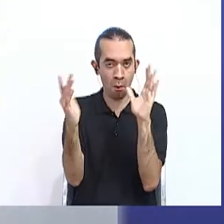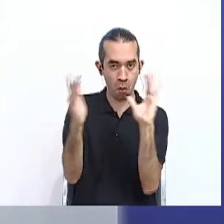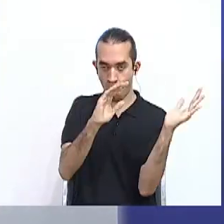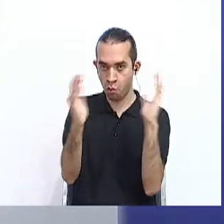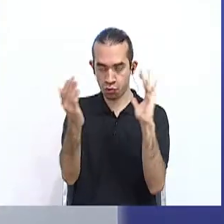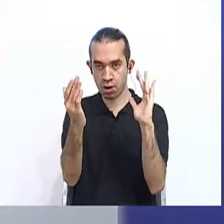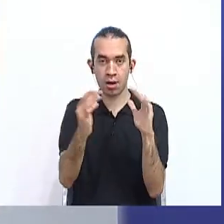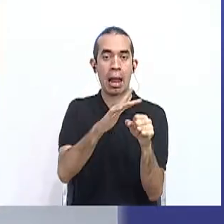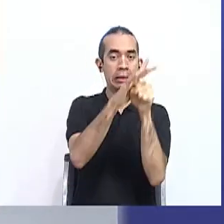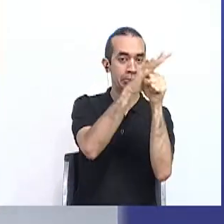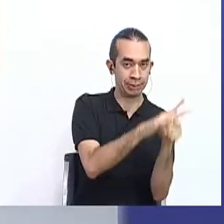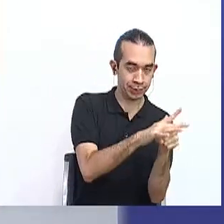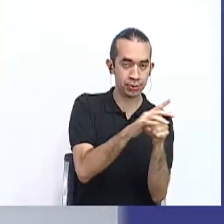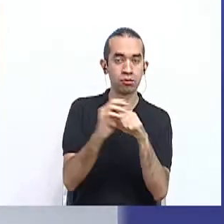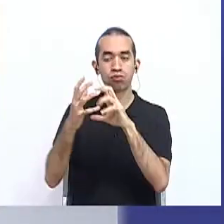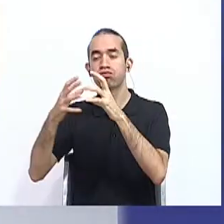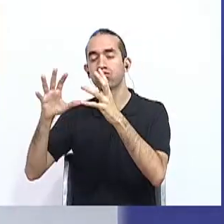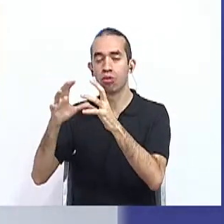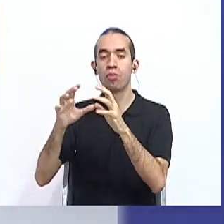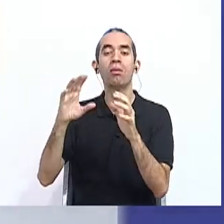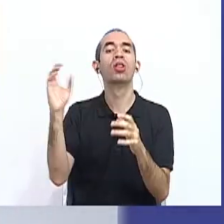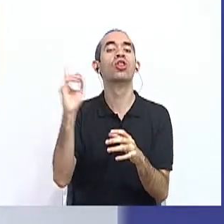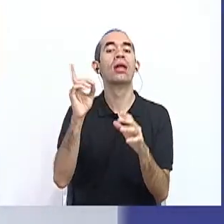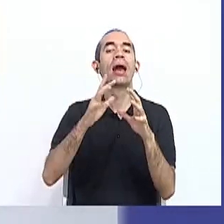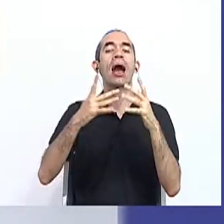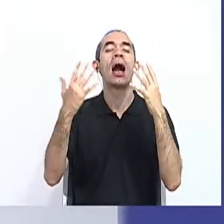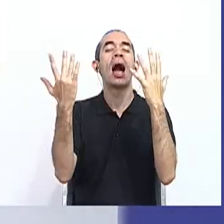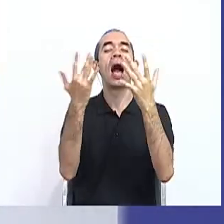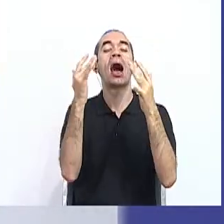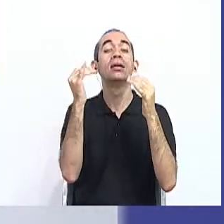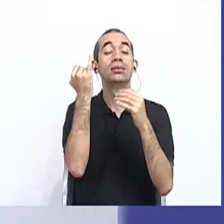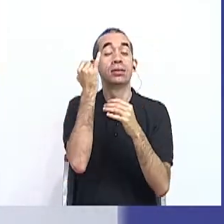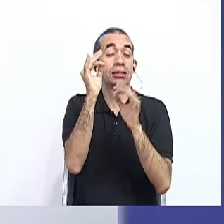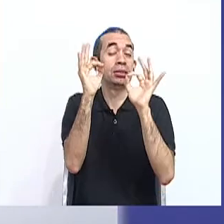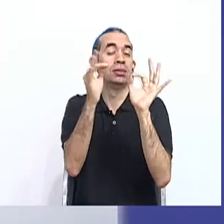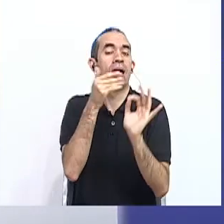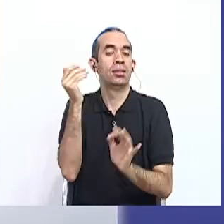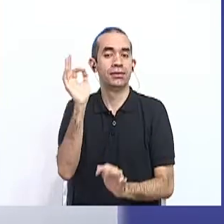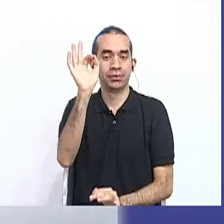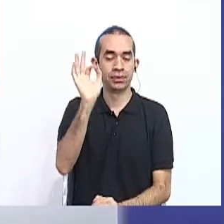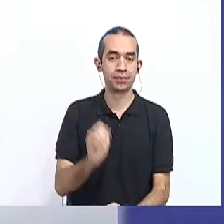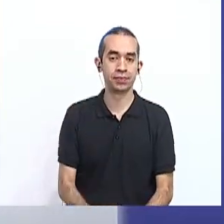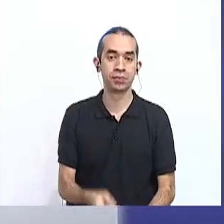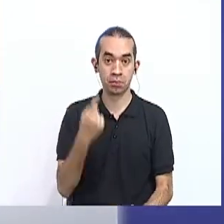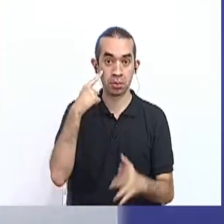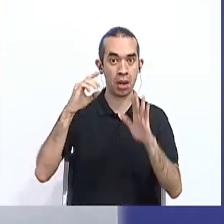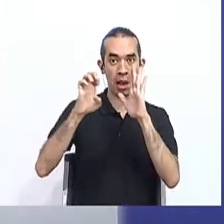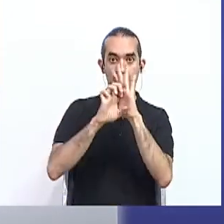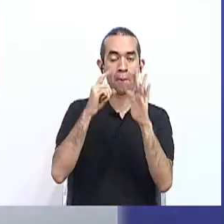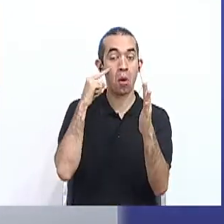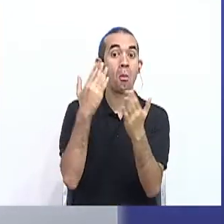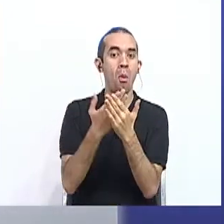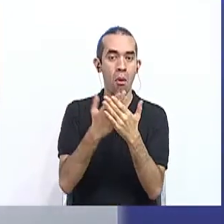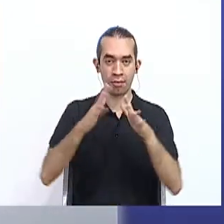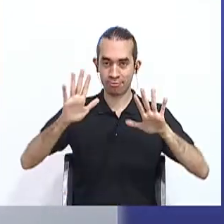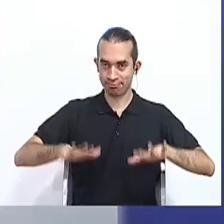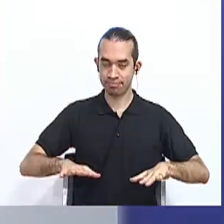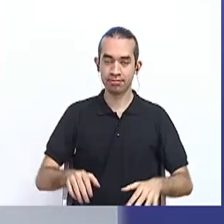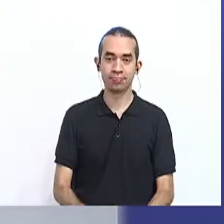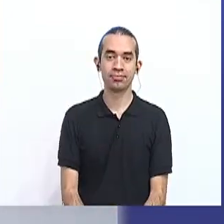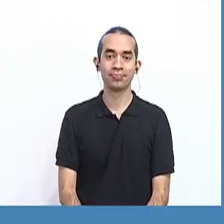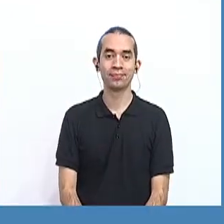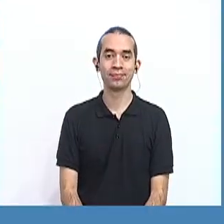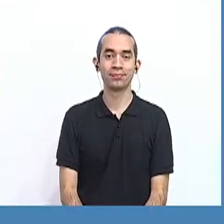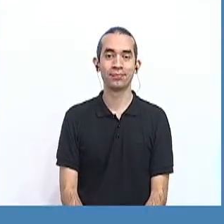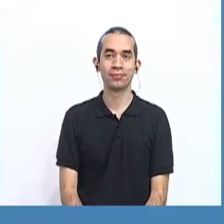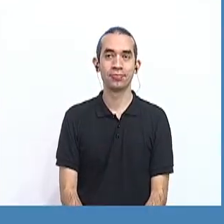entre la presión y el volumen en los gases ideales. Veamos el ejemplo y ya venimos a comprobarlo aquí en el set.